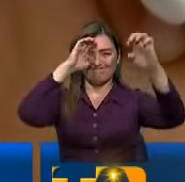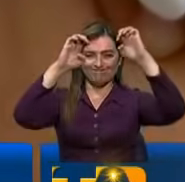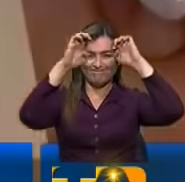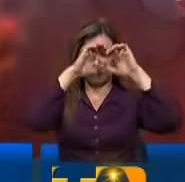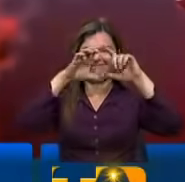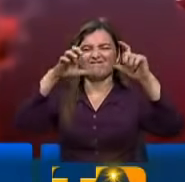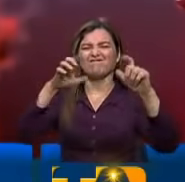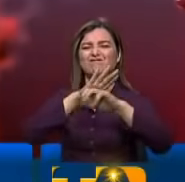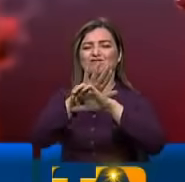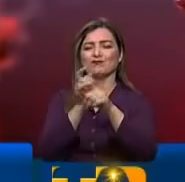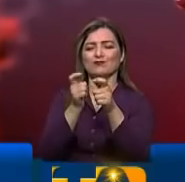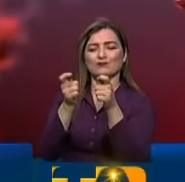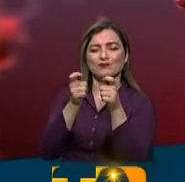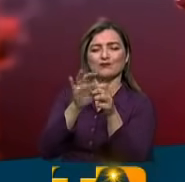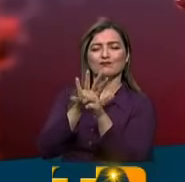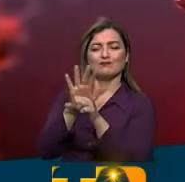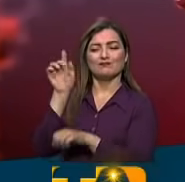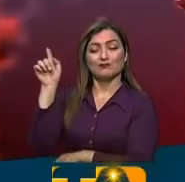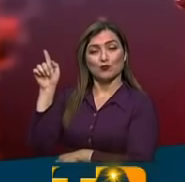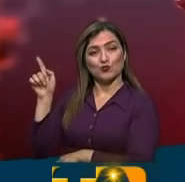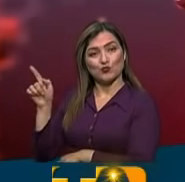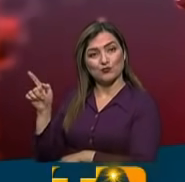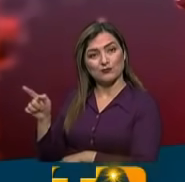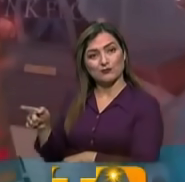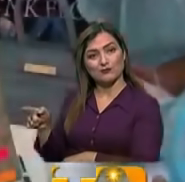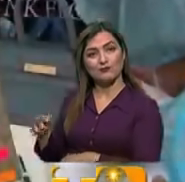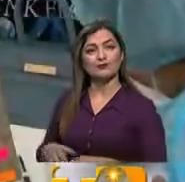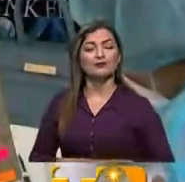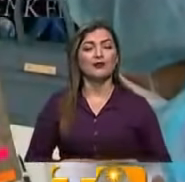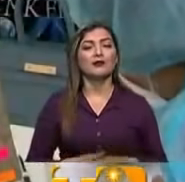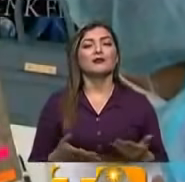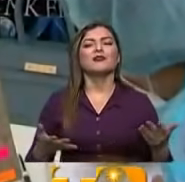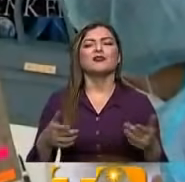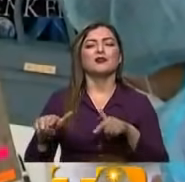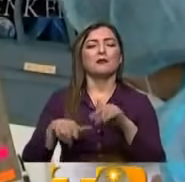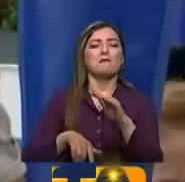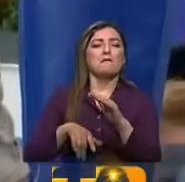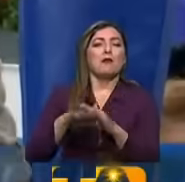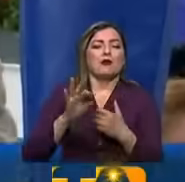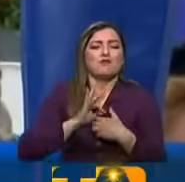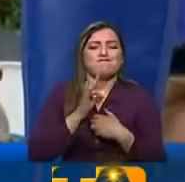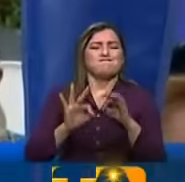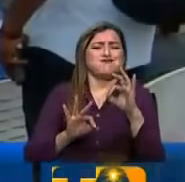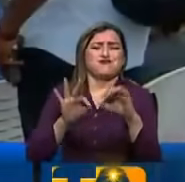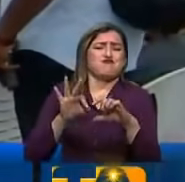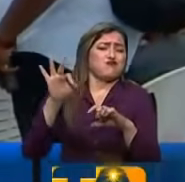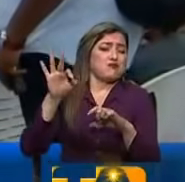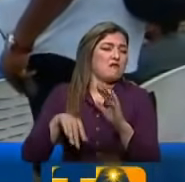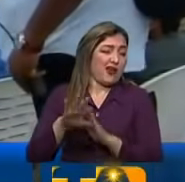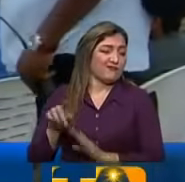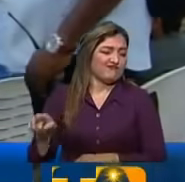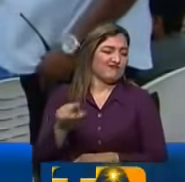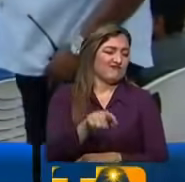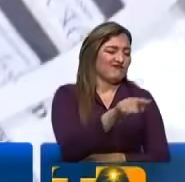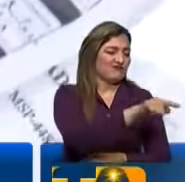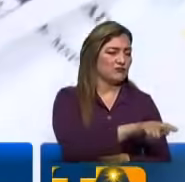en Guayaquil: Mapasingui Oeste, Vergeles y Marta de Roldós, identificados como puntos calientes de contagio, sumándose así